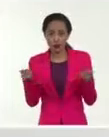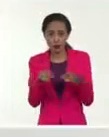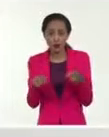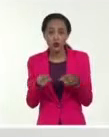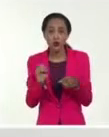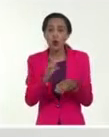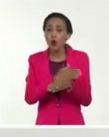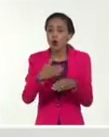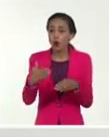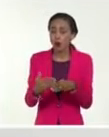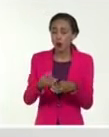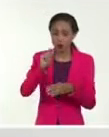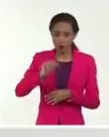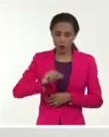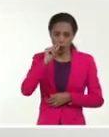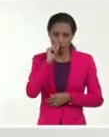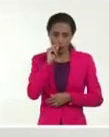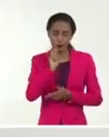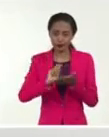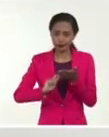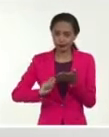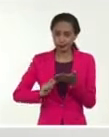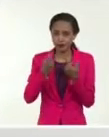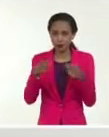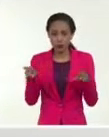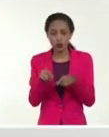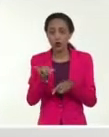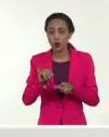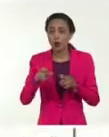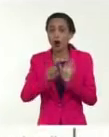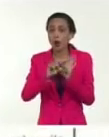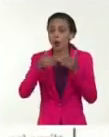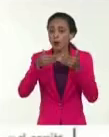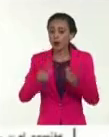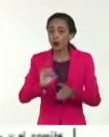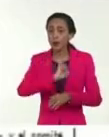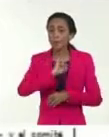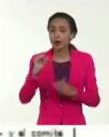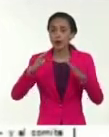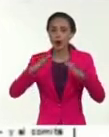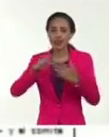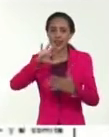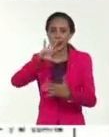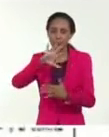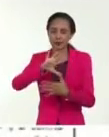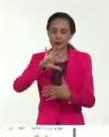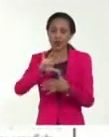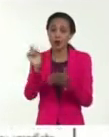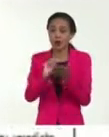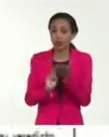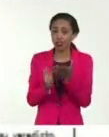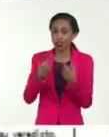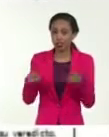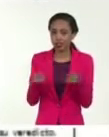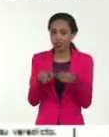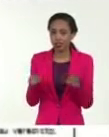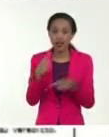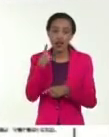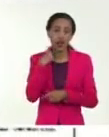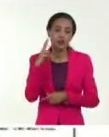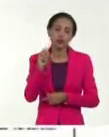Víctor Gabilondo. Asimismo, presenta la convocatoria al Premio de Casa de las Américas dedicado a la composición en su edición de